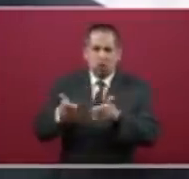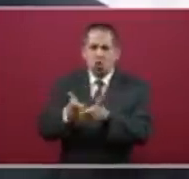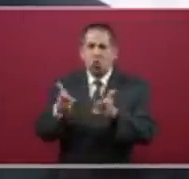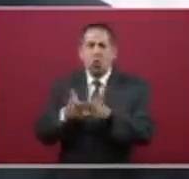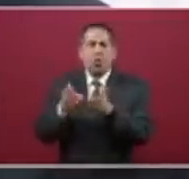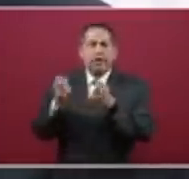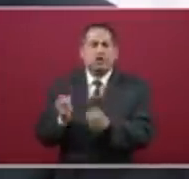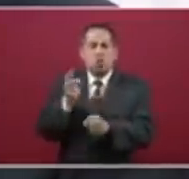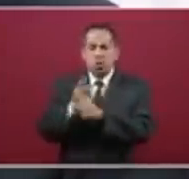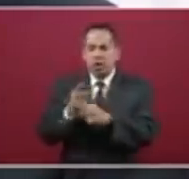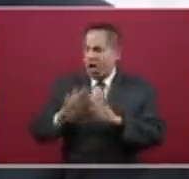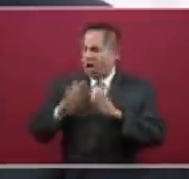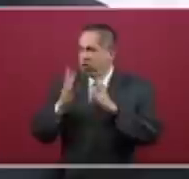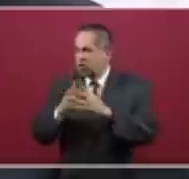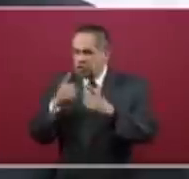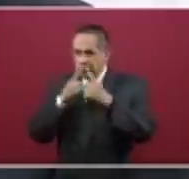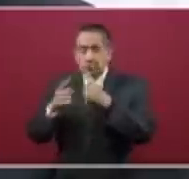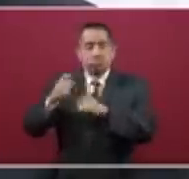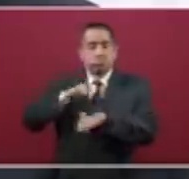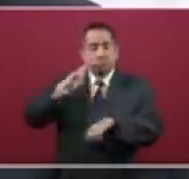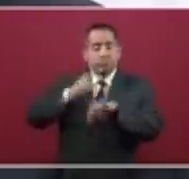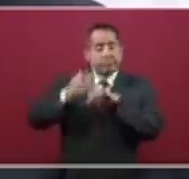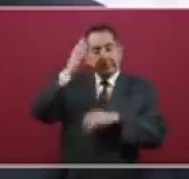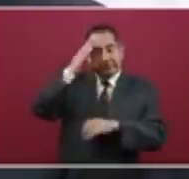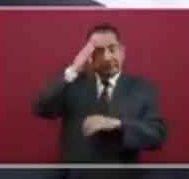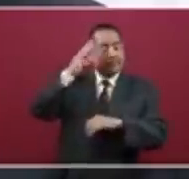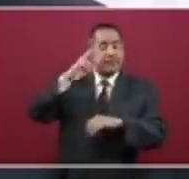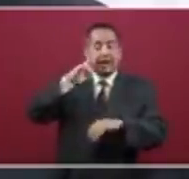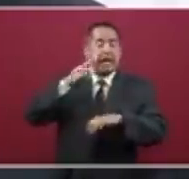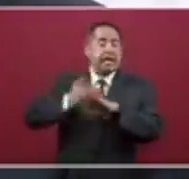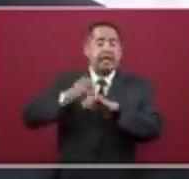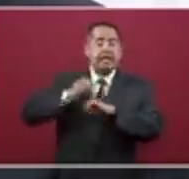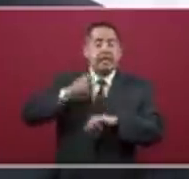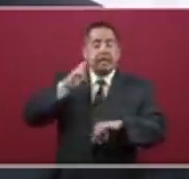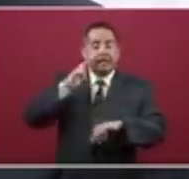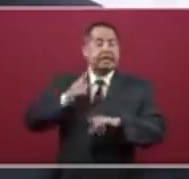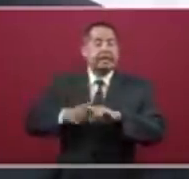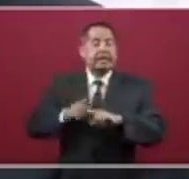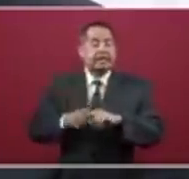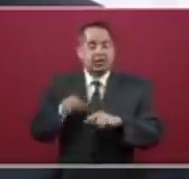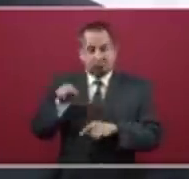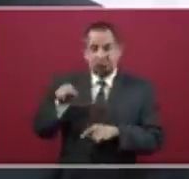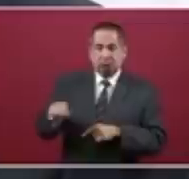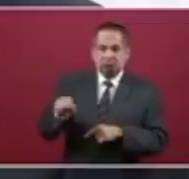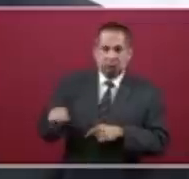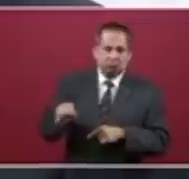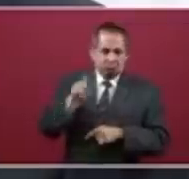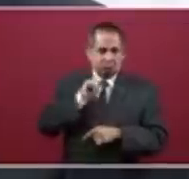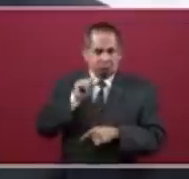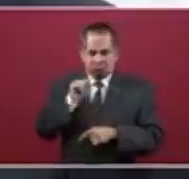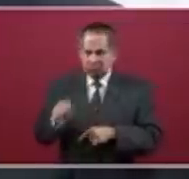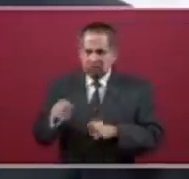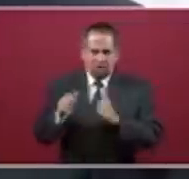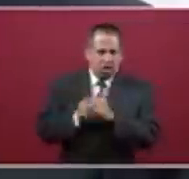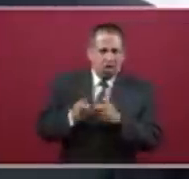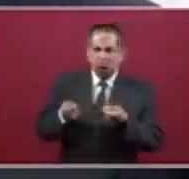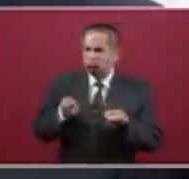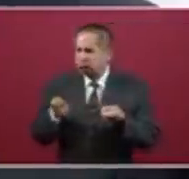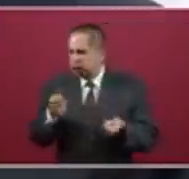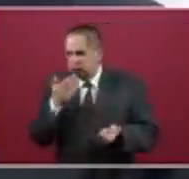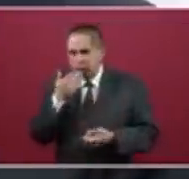encabezado este gabinete con y mucha